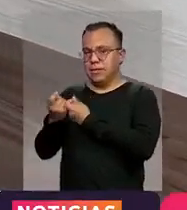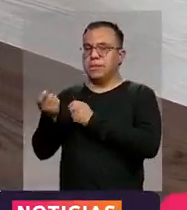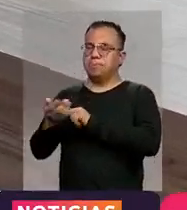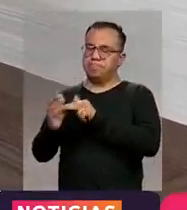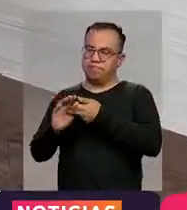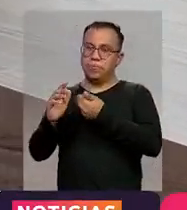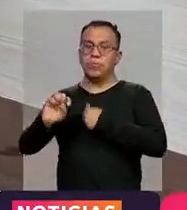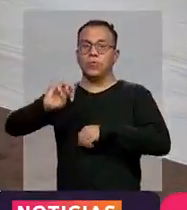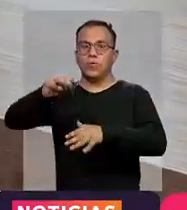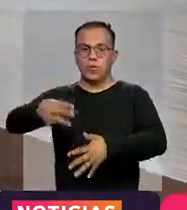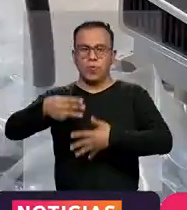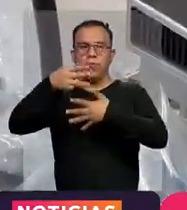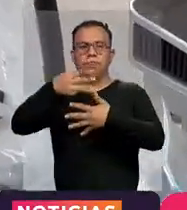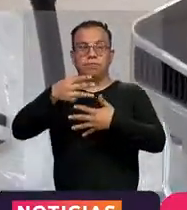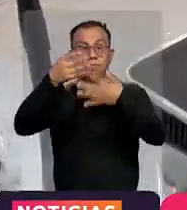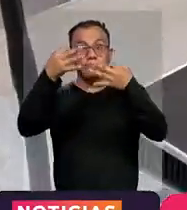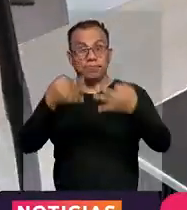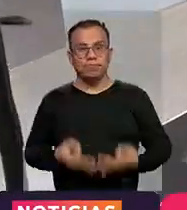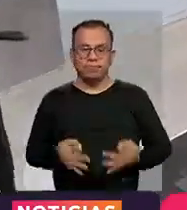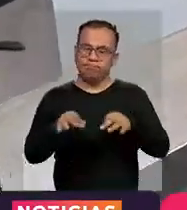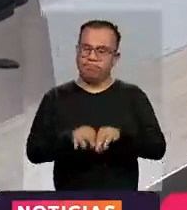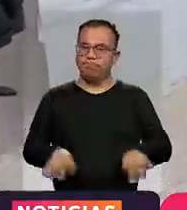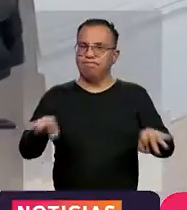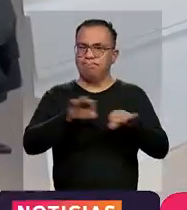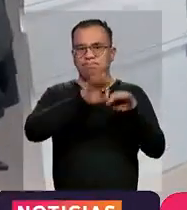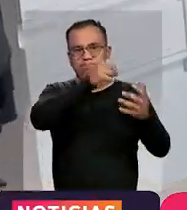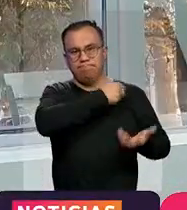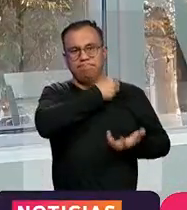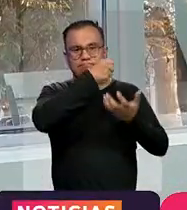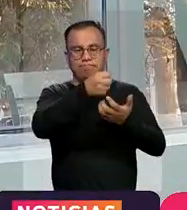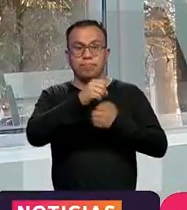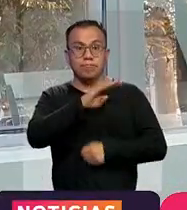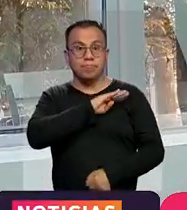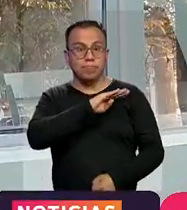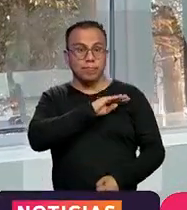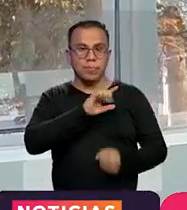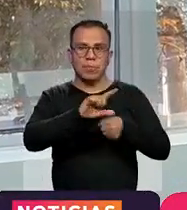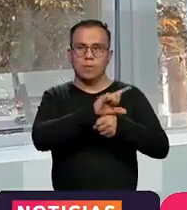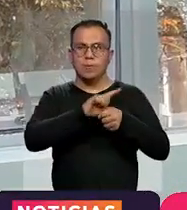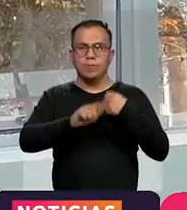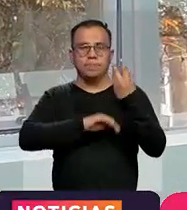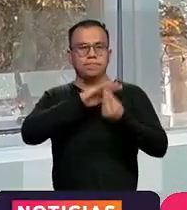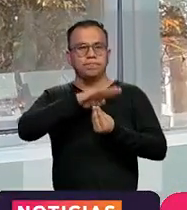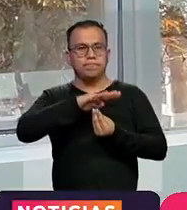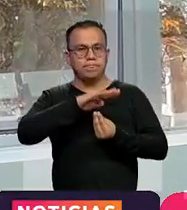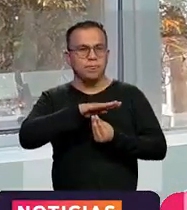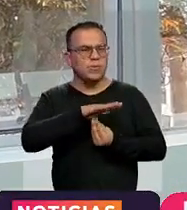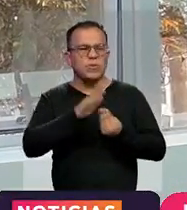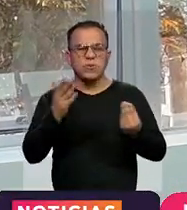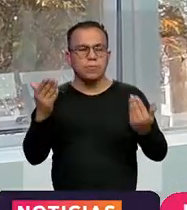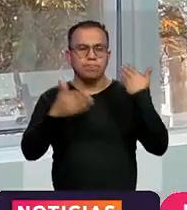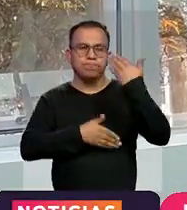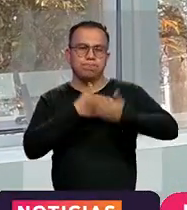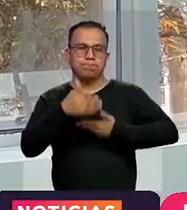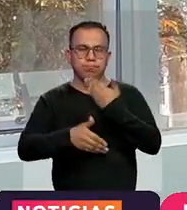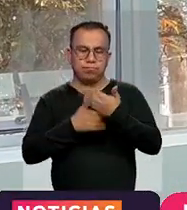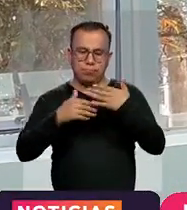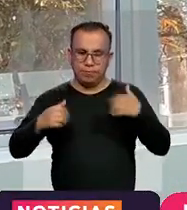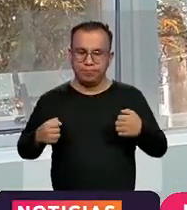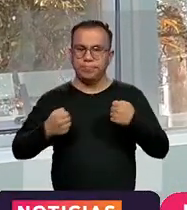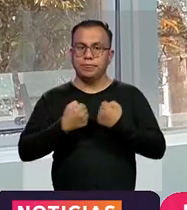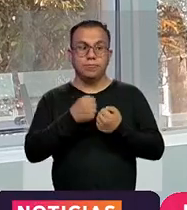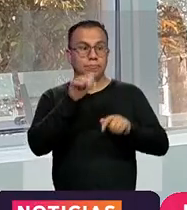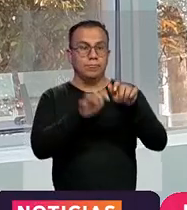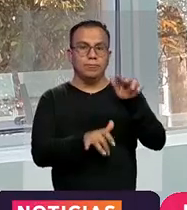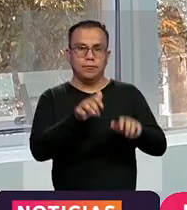sería el octavo que entra a la lista con una importante inversión la alcaldía local de usaquén en un ejercicio de formulación articulado con